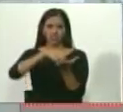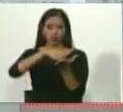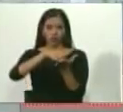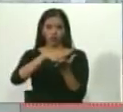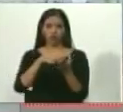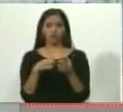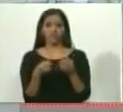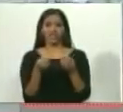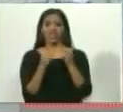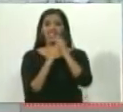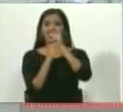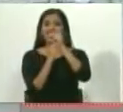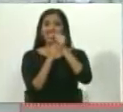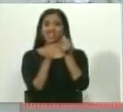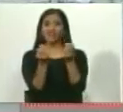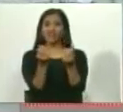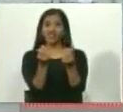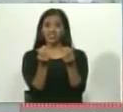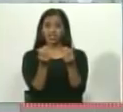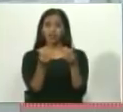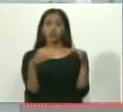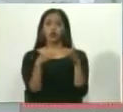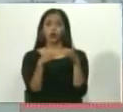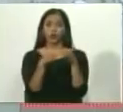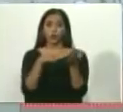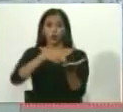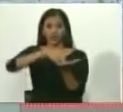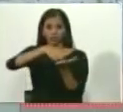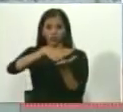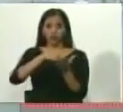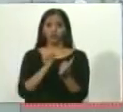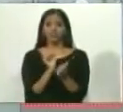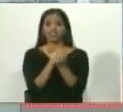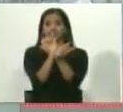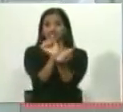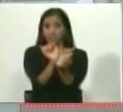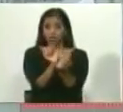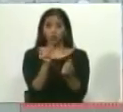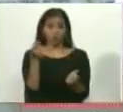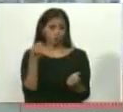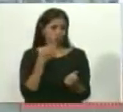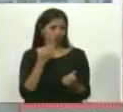Cabecilla financiero de los rastrojos. Se entregó, por algo se entregó, ¿verdad?